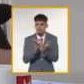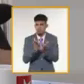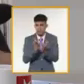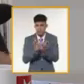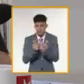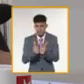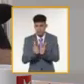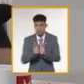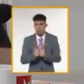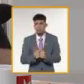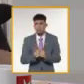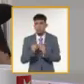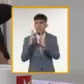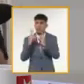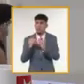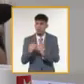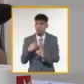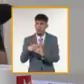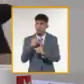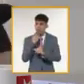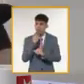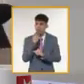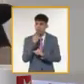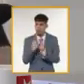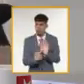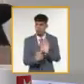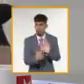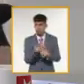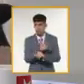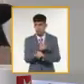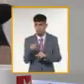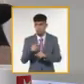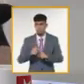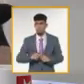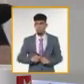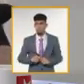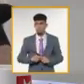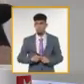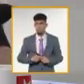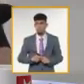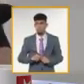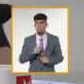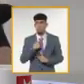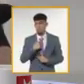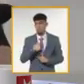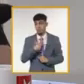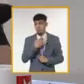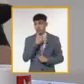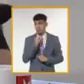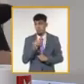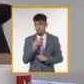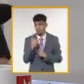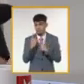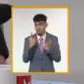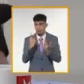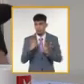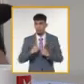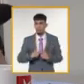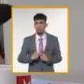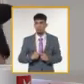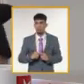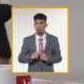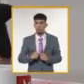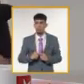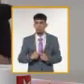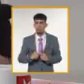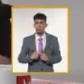investigaciones que pueden ser, yo creo, útiles, ¿no?, en ese sentido y en esa dirección. A mí me parece que lo primero es partir de que